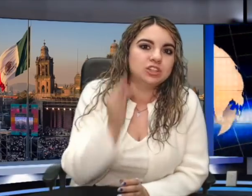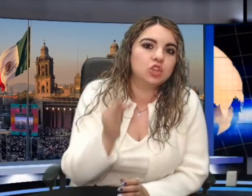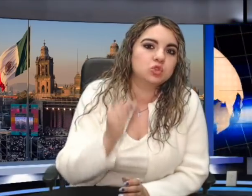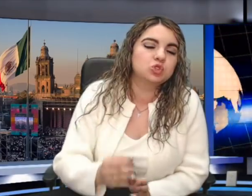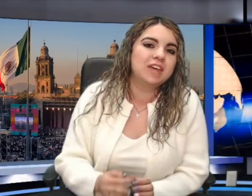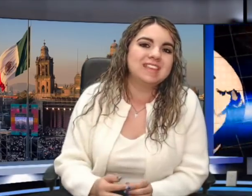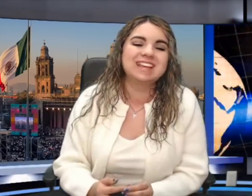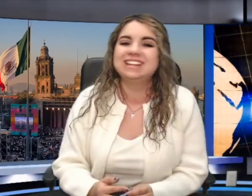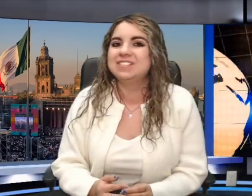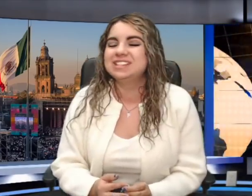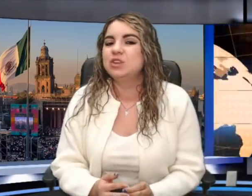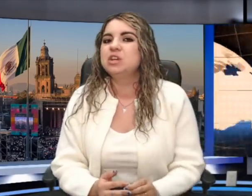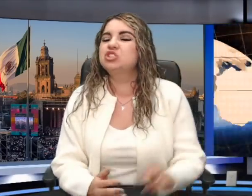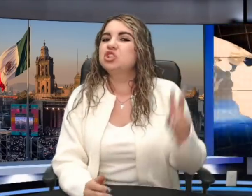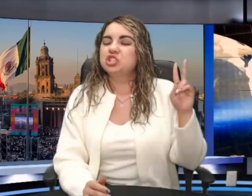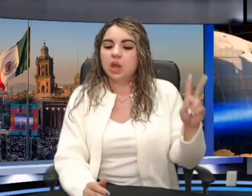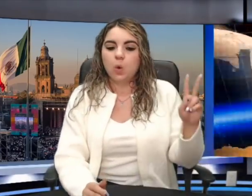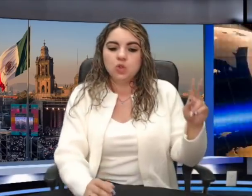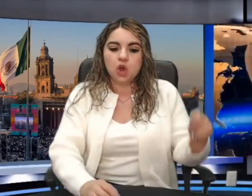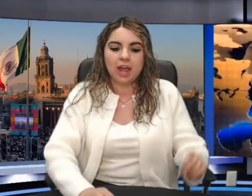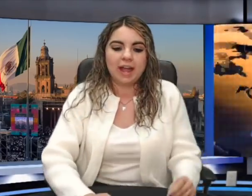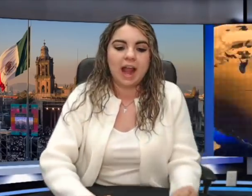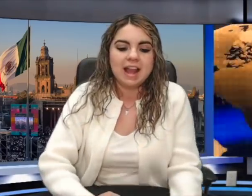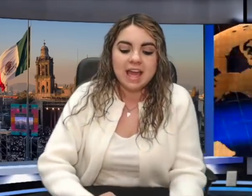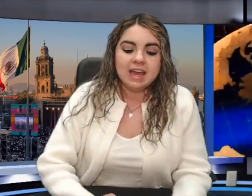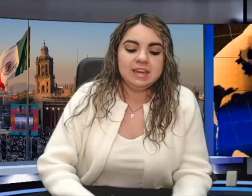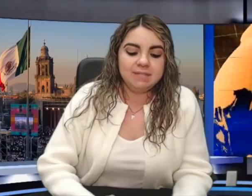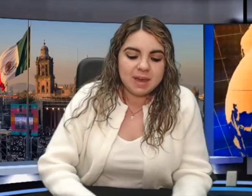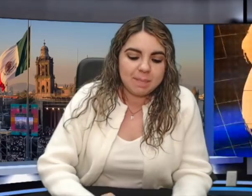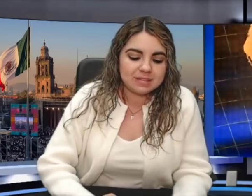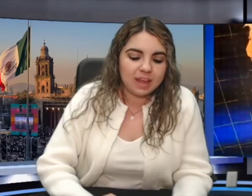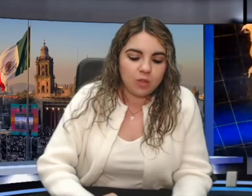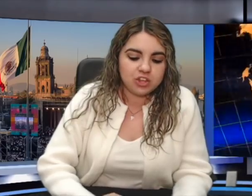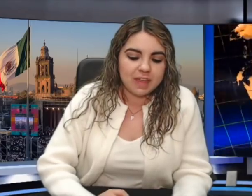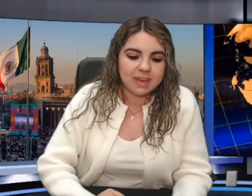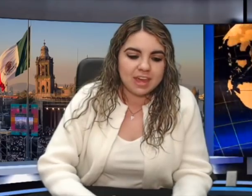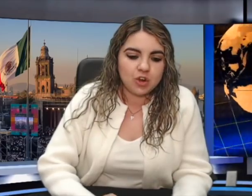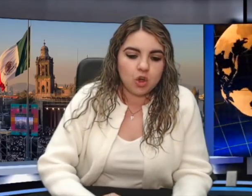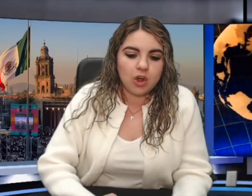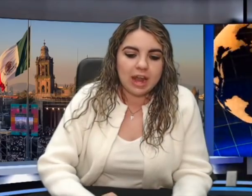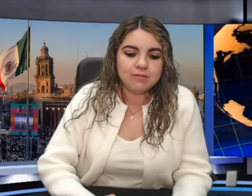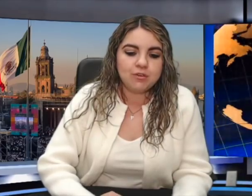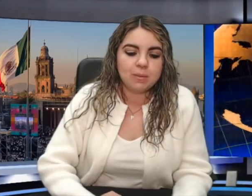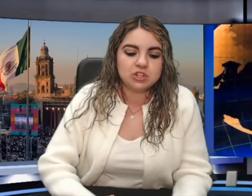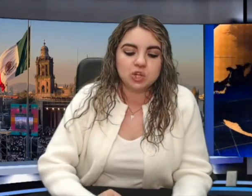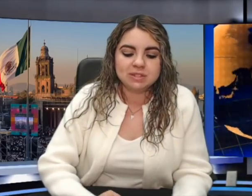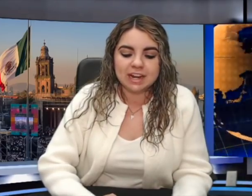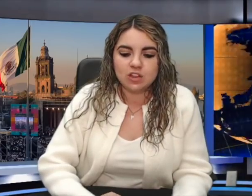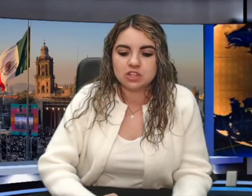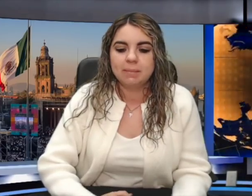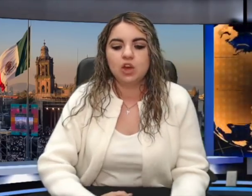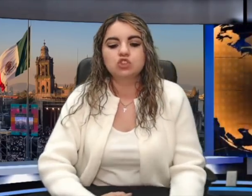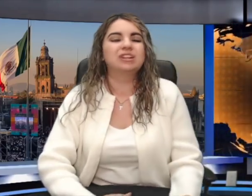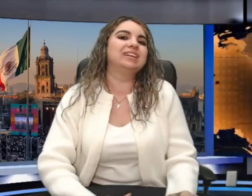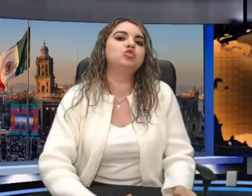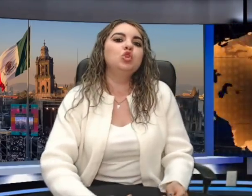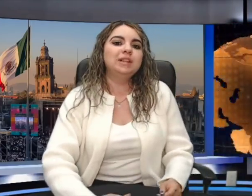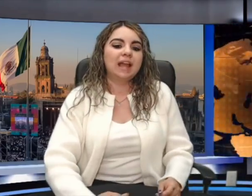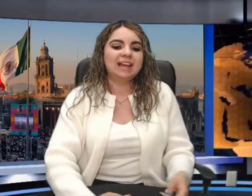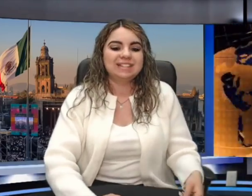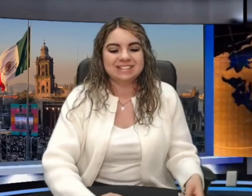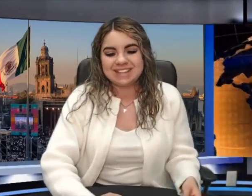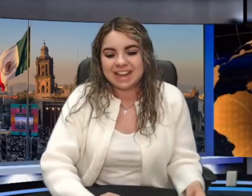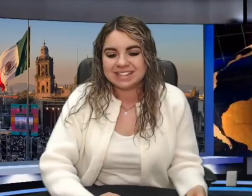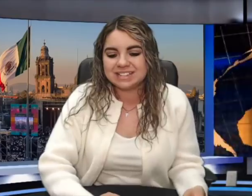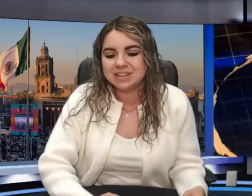compartir para todos ustedes a través de nuestro segundo canal. Y bien, pasando ya de lleno con la información, mis queridos amigos,